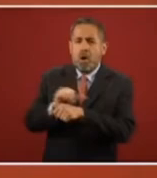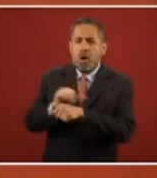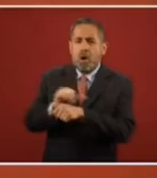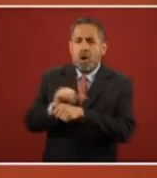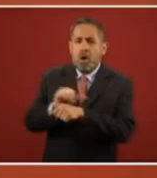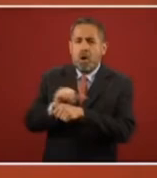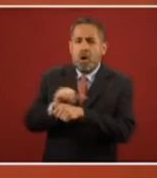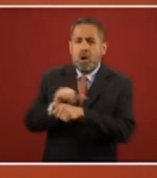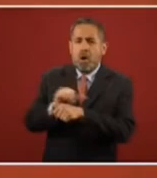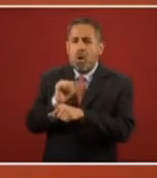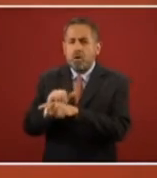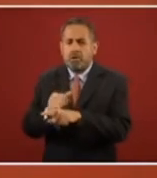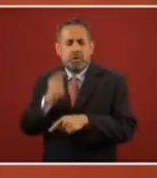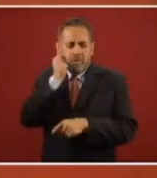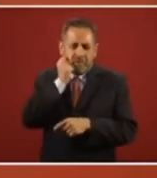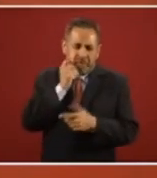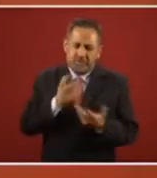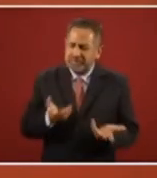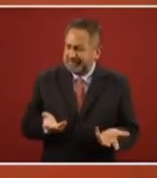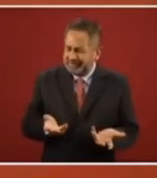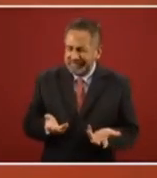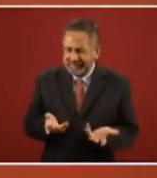ford cars